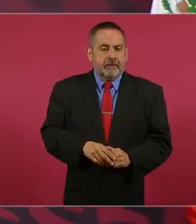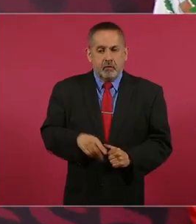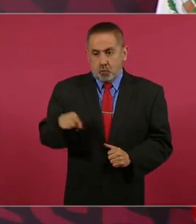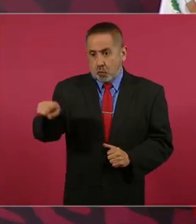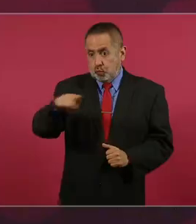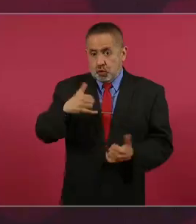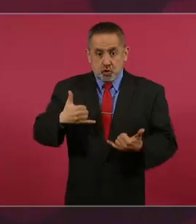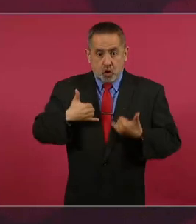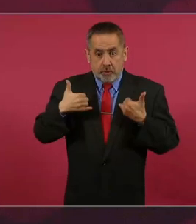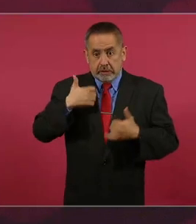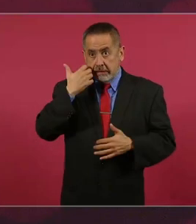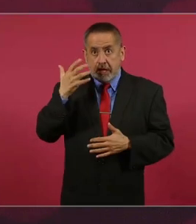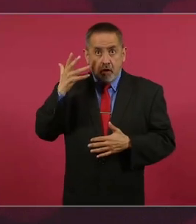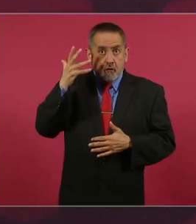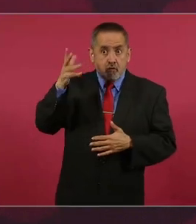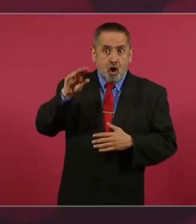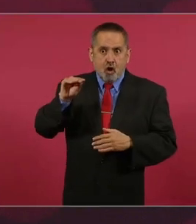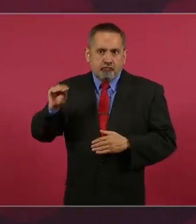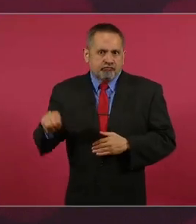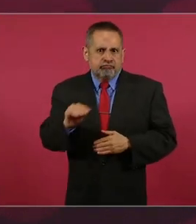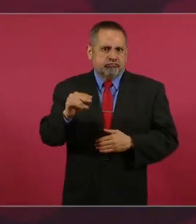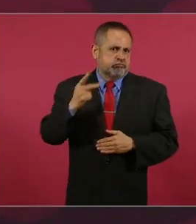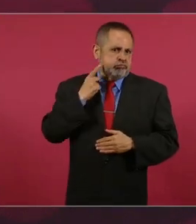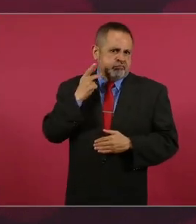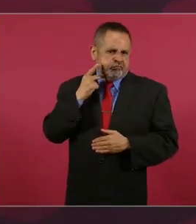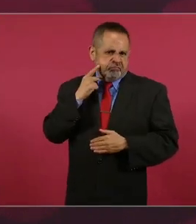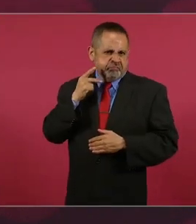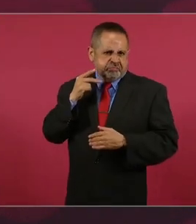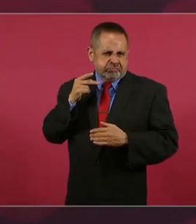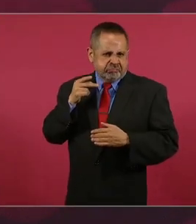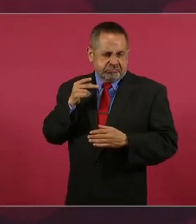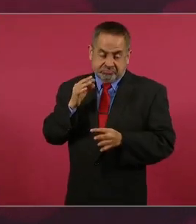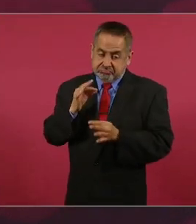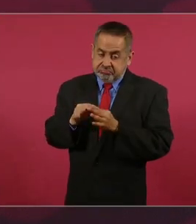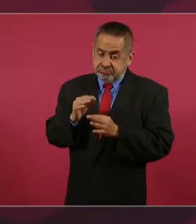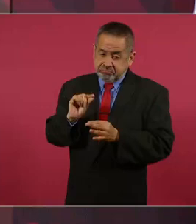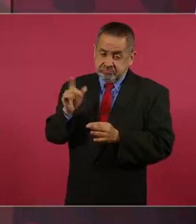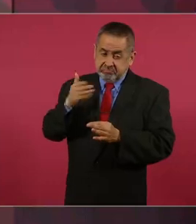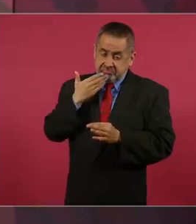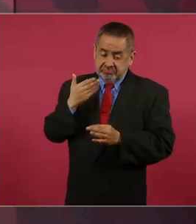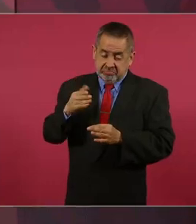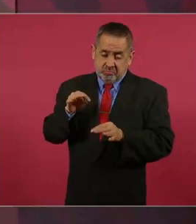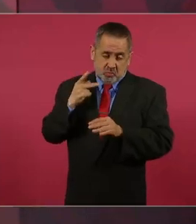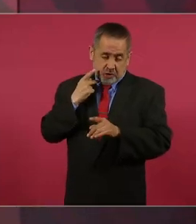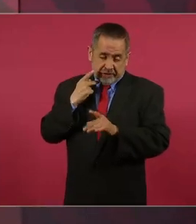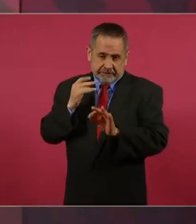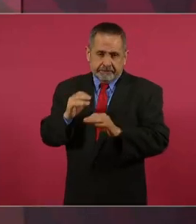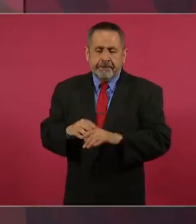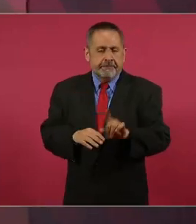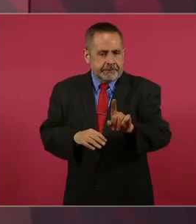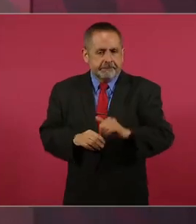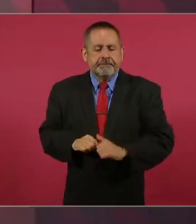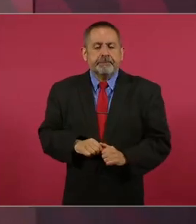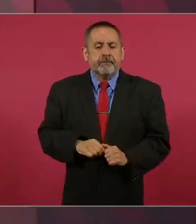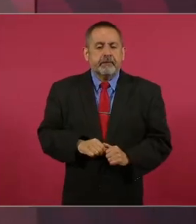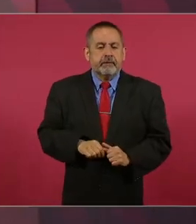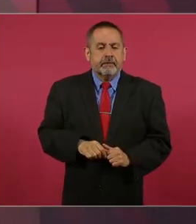aspiran a ejercer el noble oficio de la política. No hay